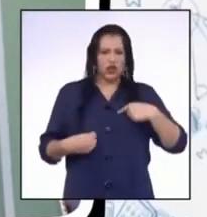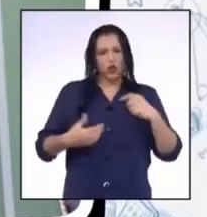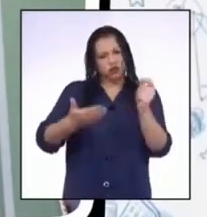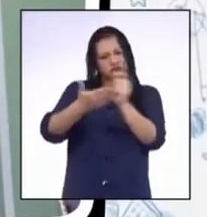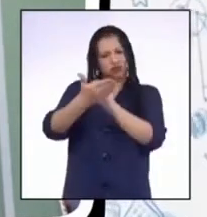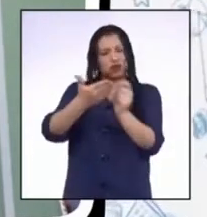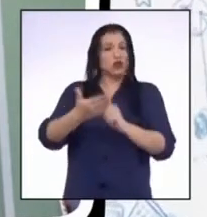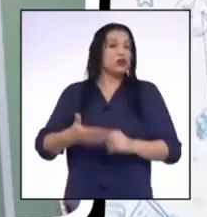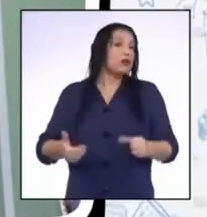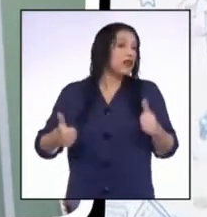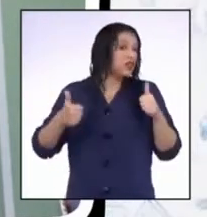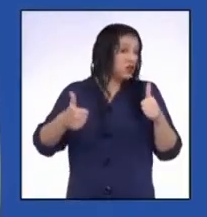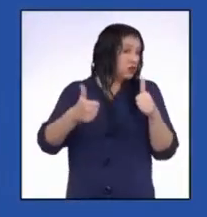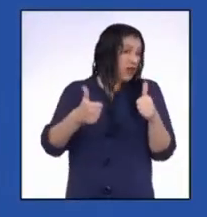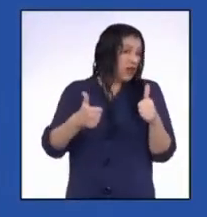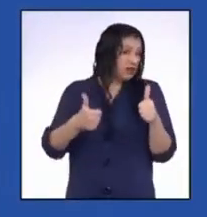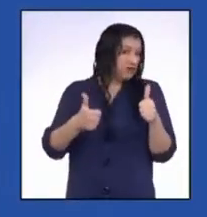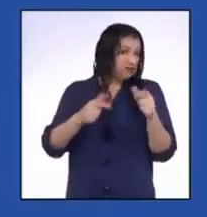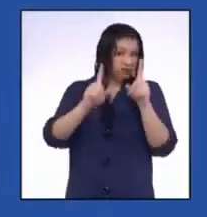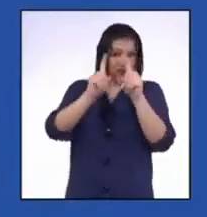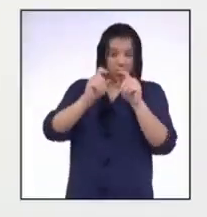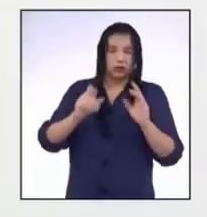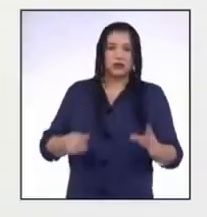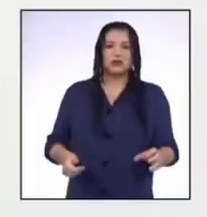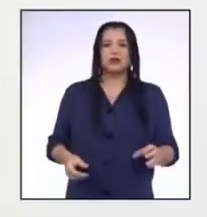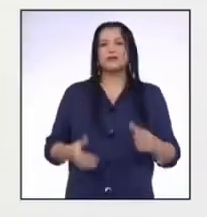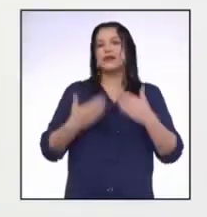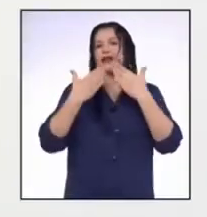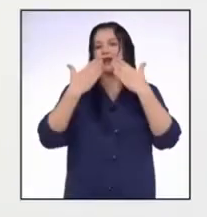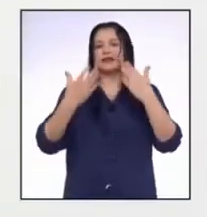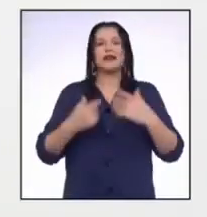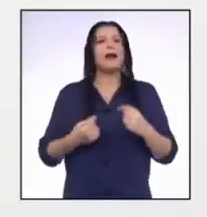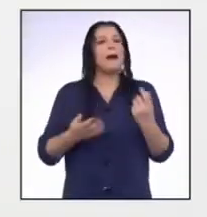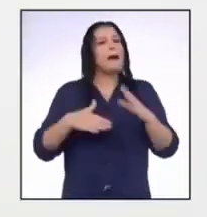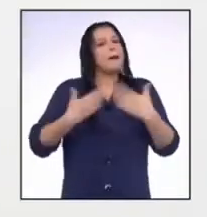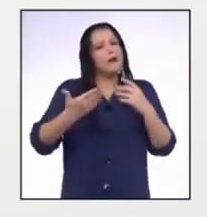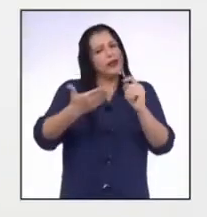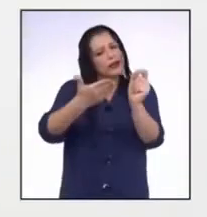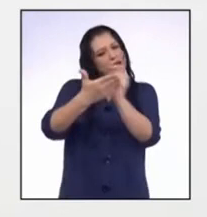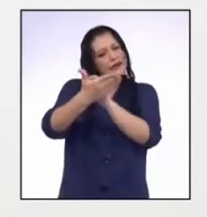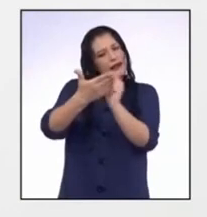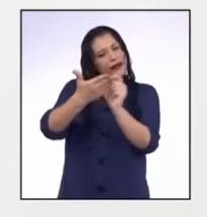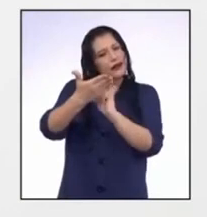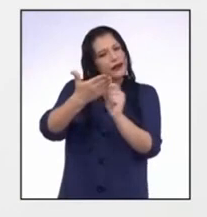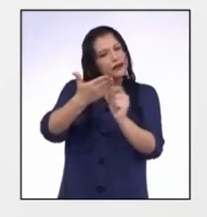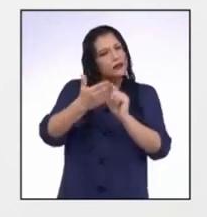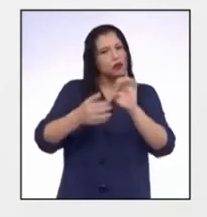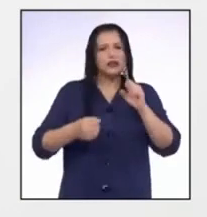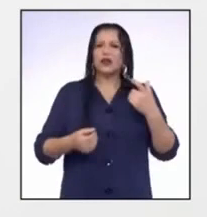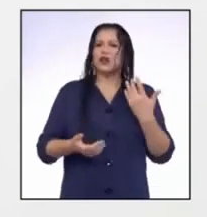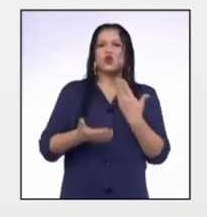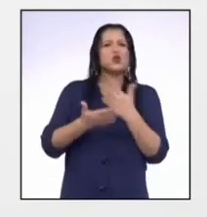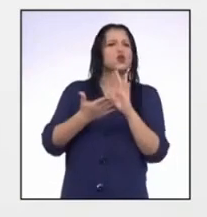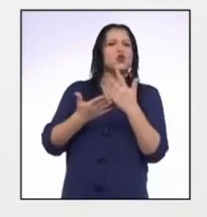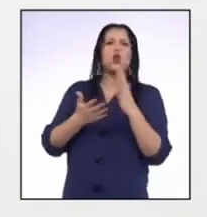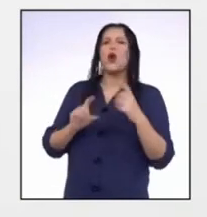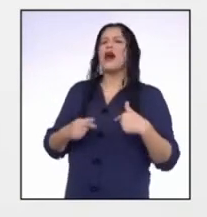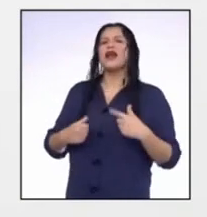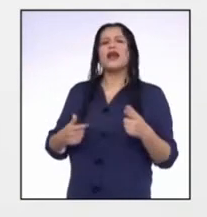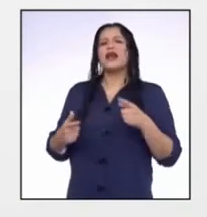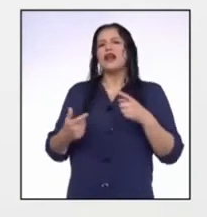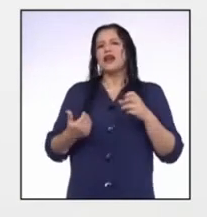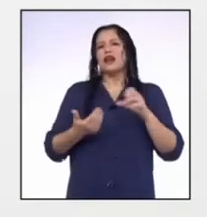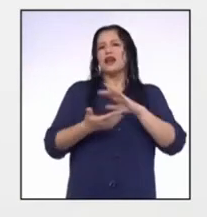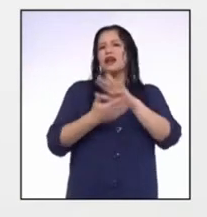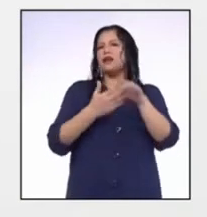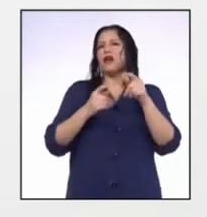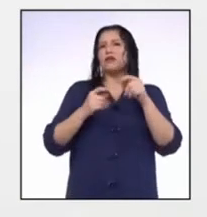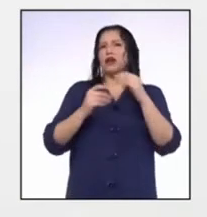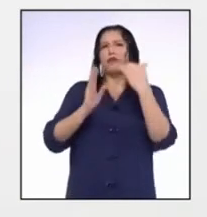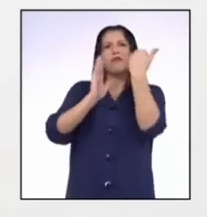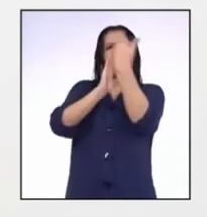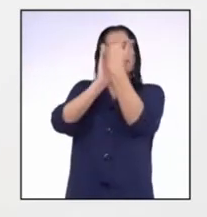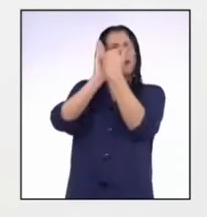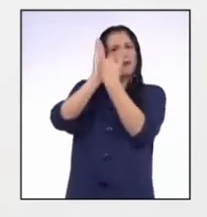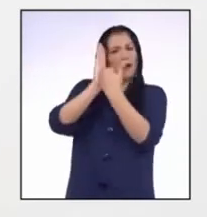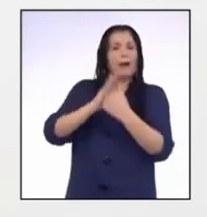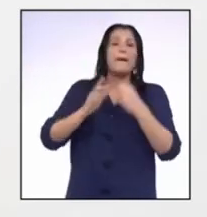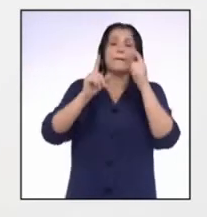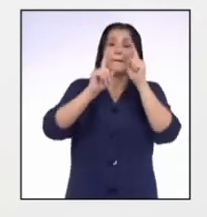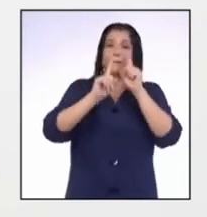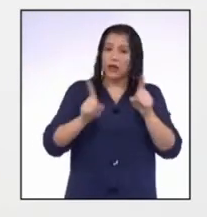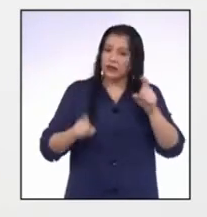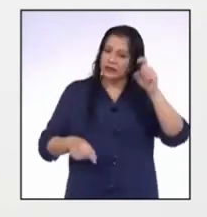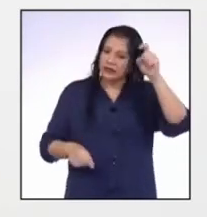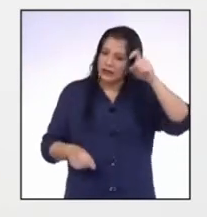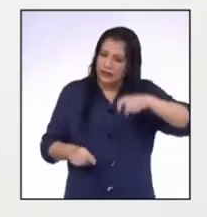ensayo? Muchas gracias. Para la redacción de un ensayo no existe un único método a seguir. Sin embargo,